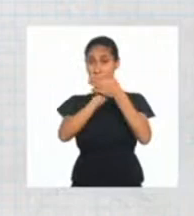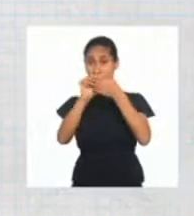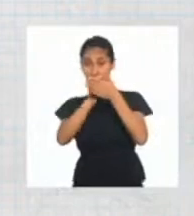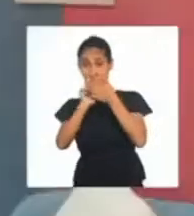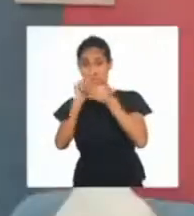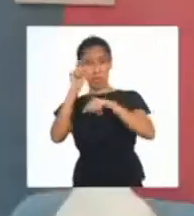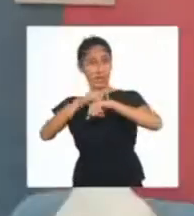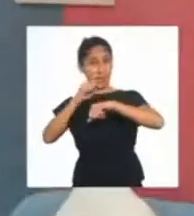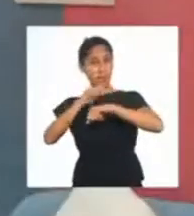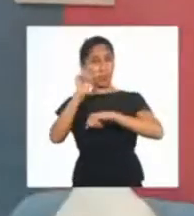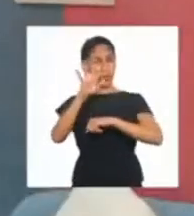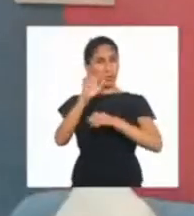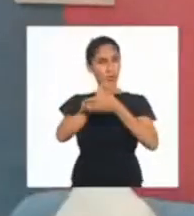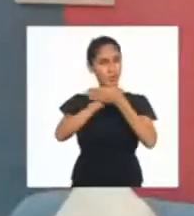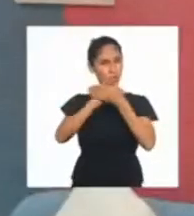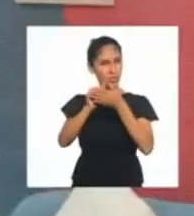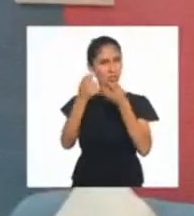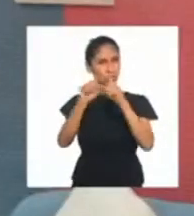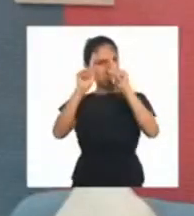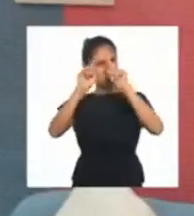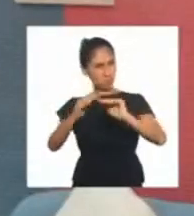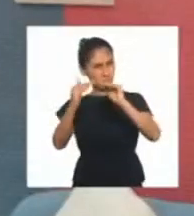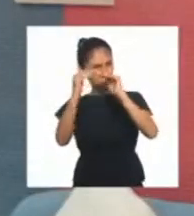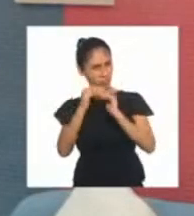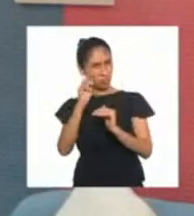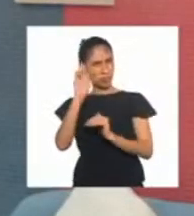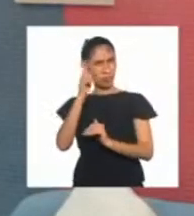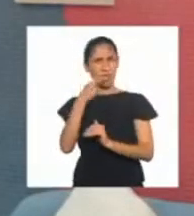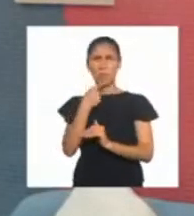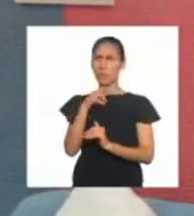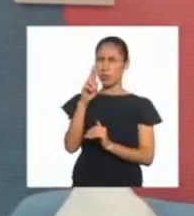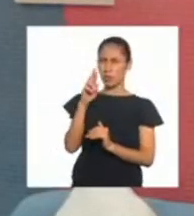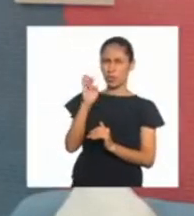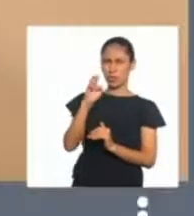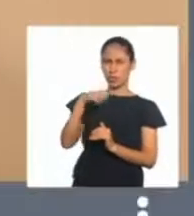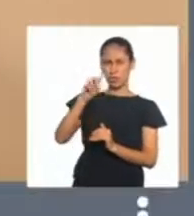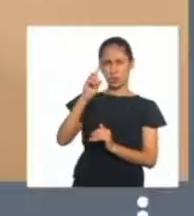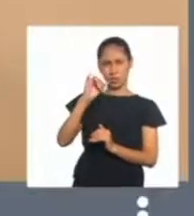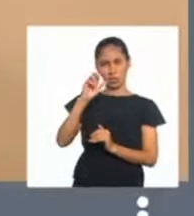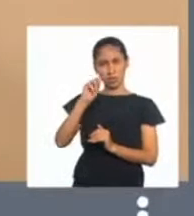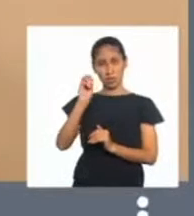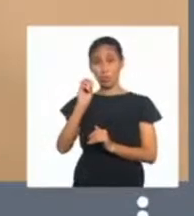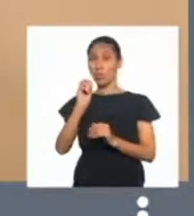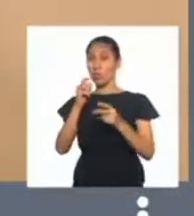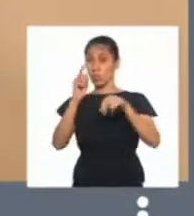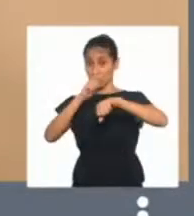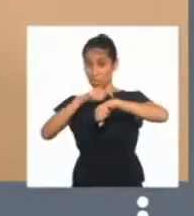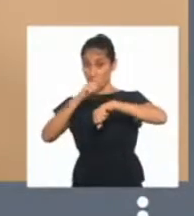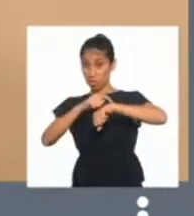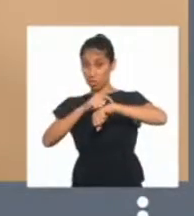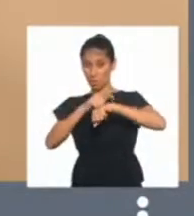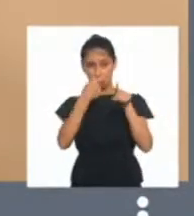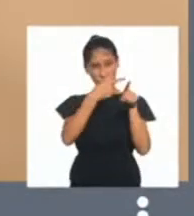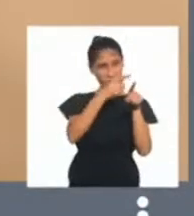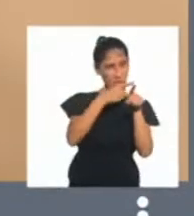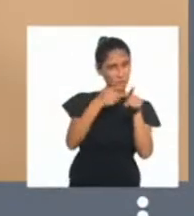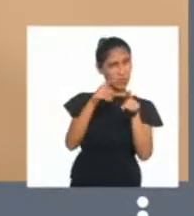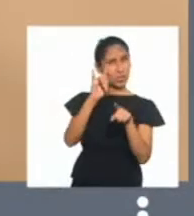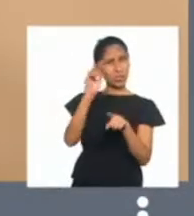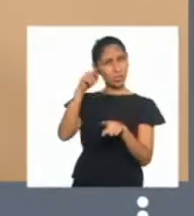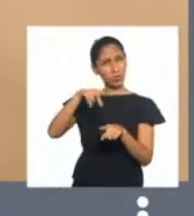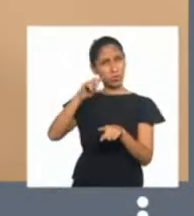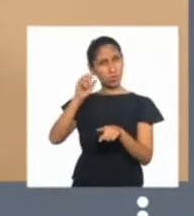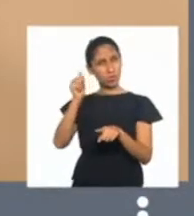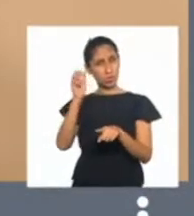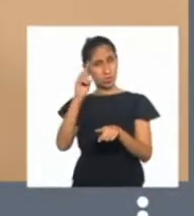meses. Profesora, pero el rédito y el tiempo se encuentran en diferentes unidades. Por eso, se debe hacer la